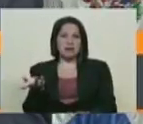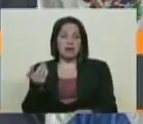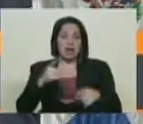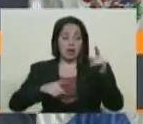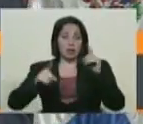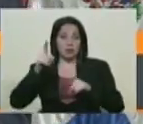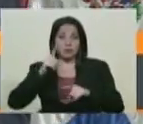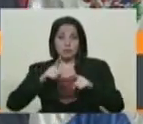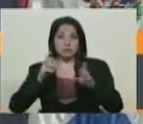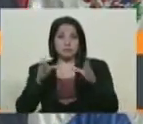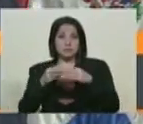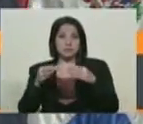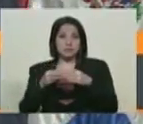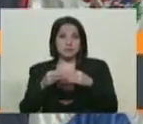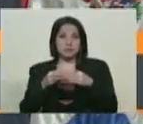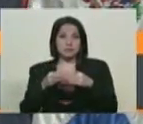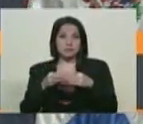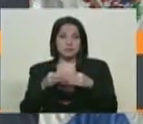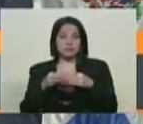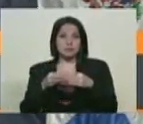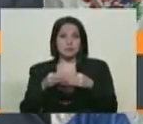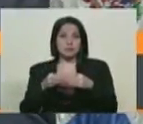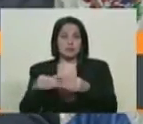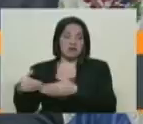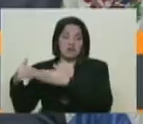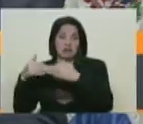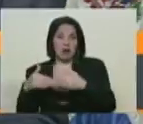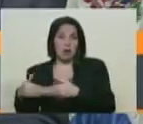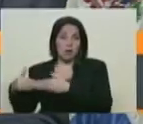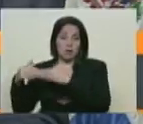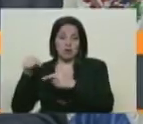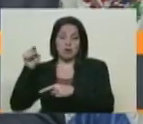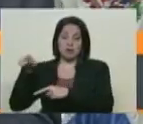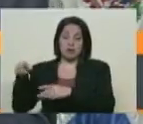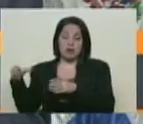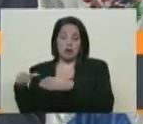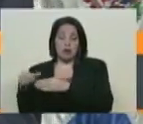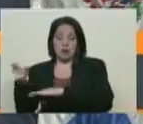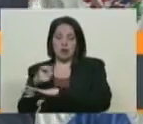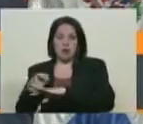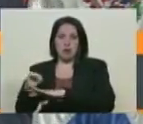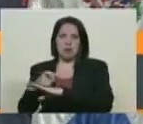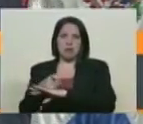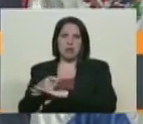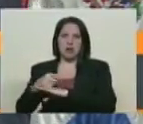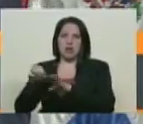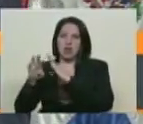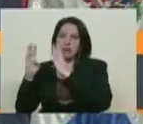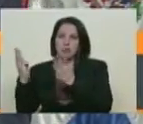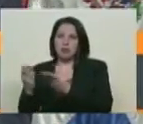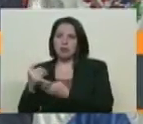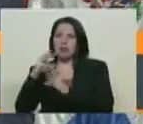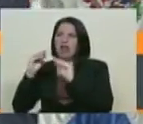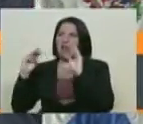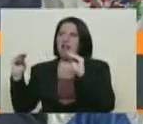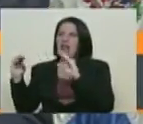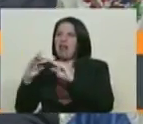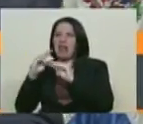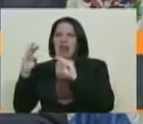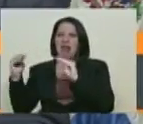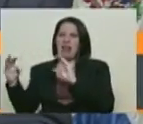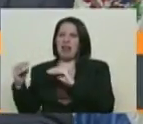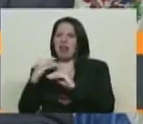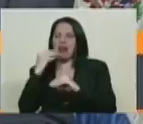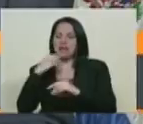factores del gobierno de los Estados Unidos de Norteamérica y otros gobiernos del mundo de